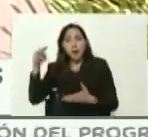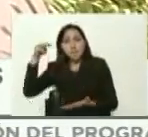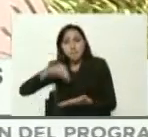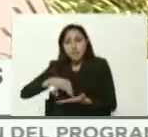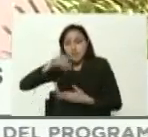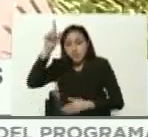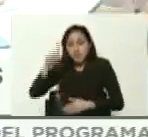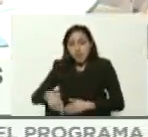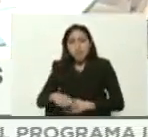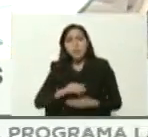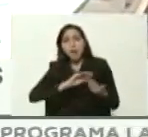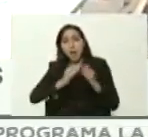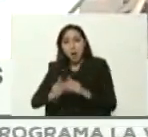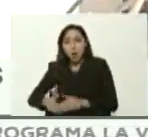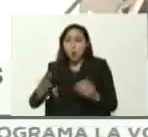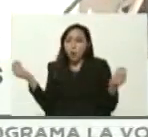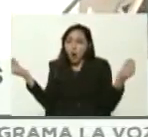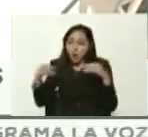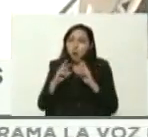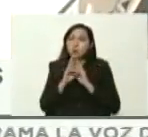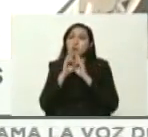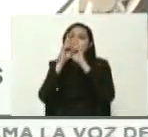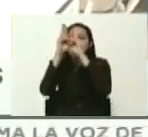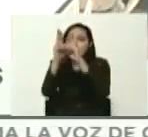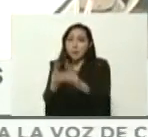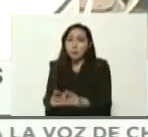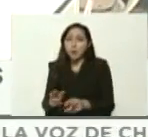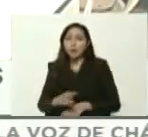organizada de este territorio para darle respuesta, pues,